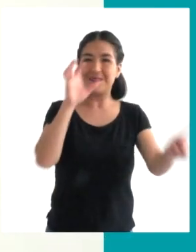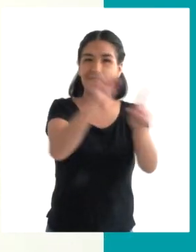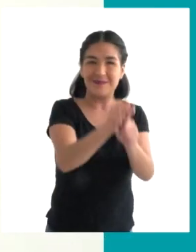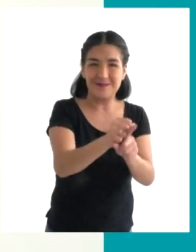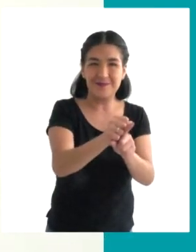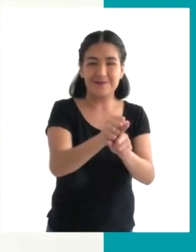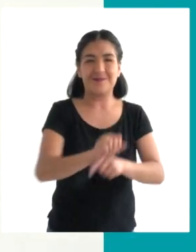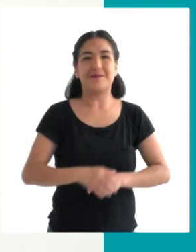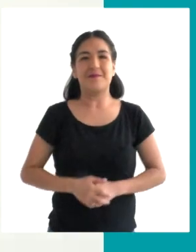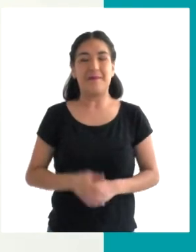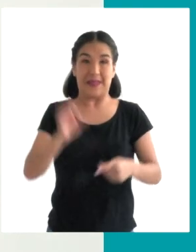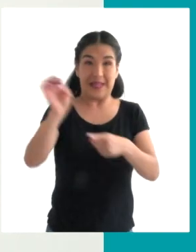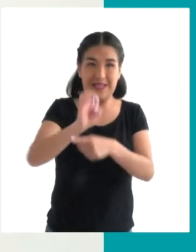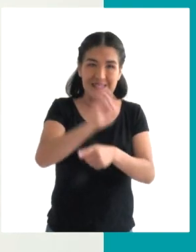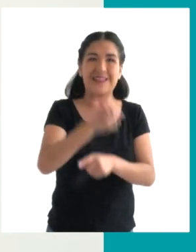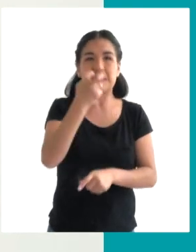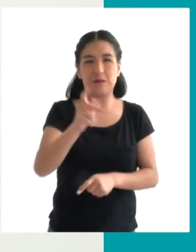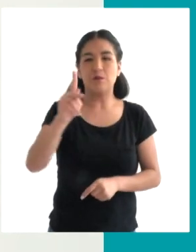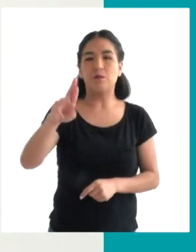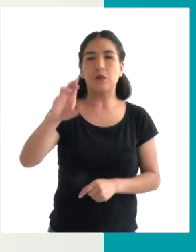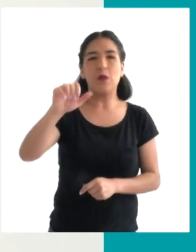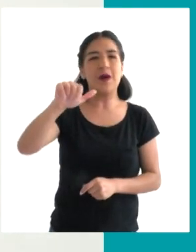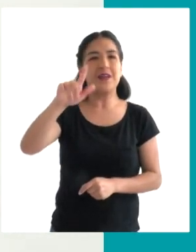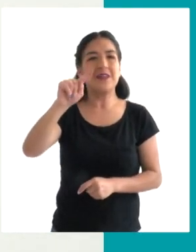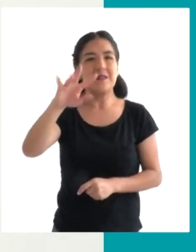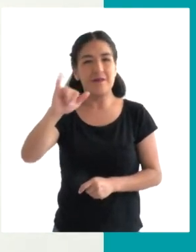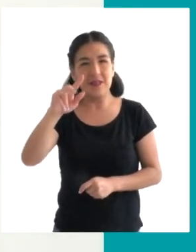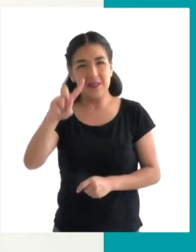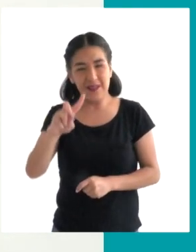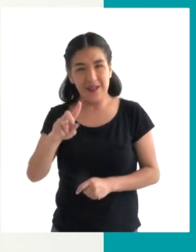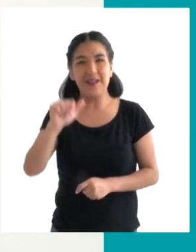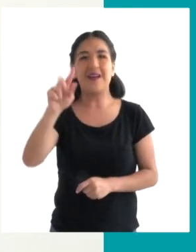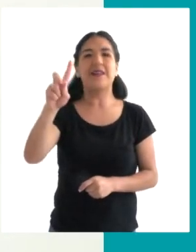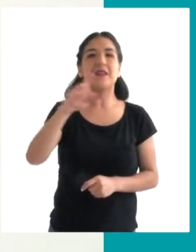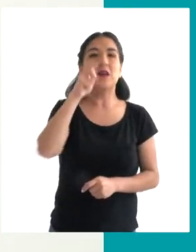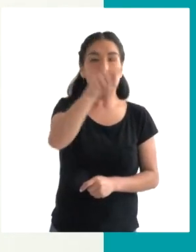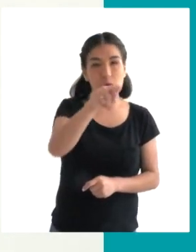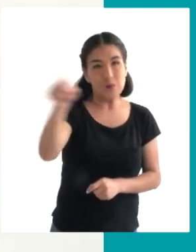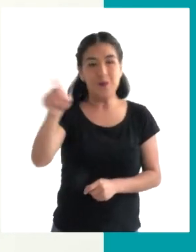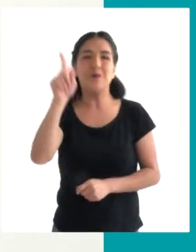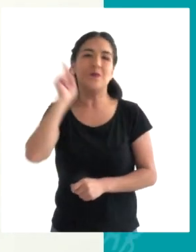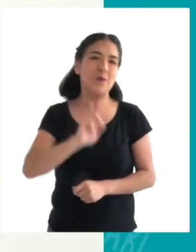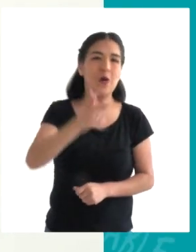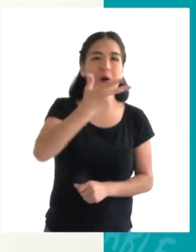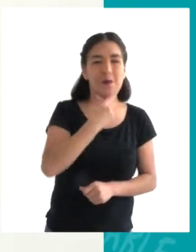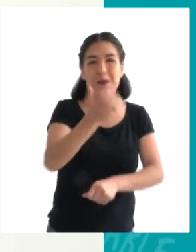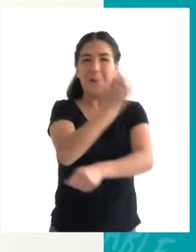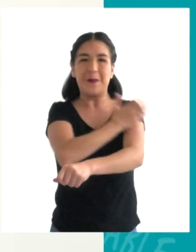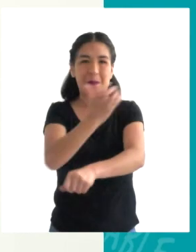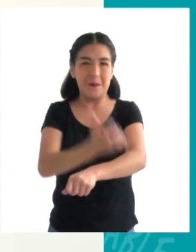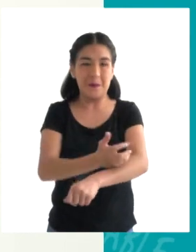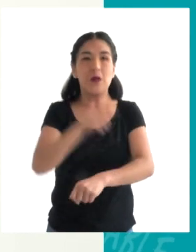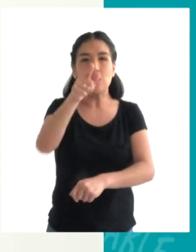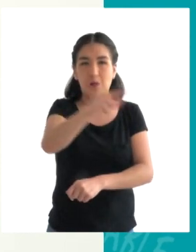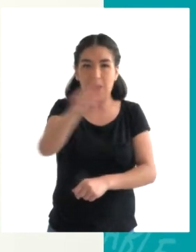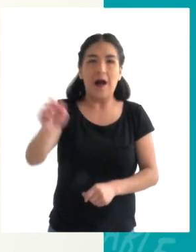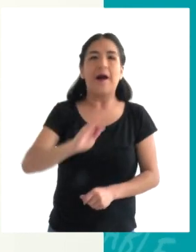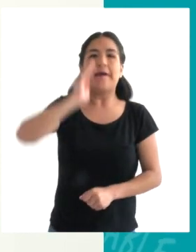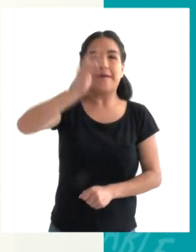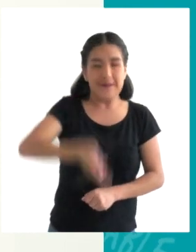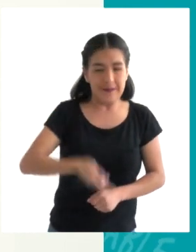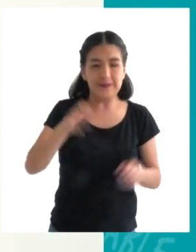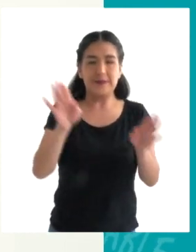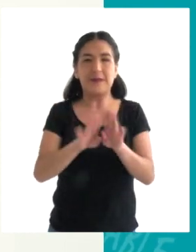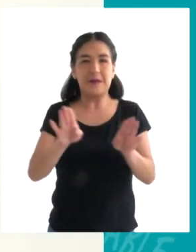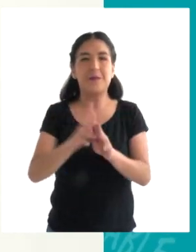esto. Entonces la proactividad se refiere a que tú, compañerito o compañerita, aceptes que tú estás aceptando alguna